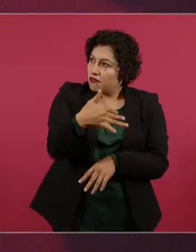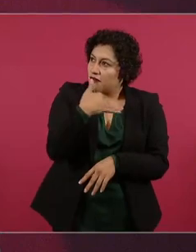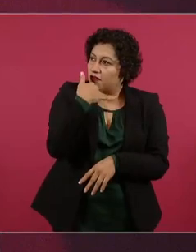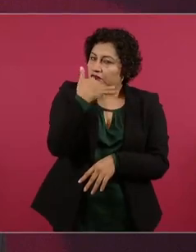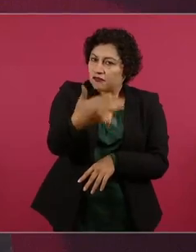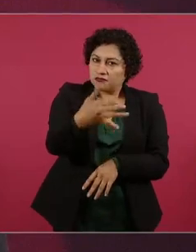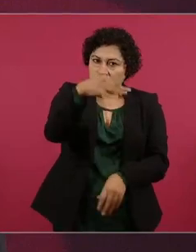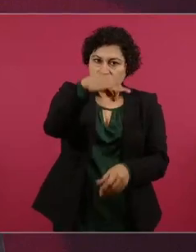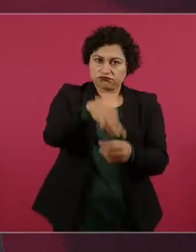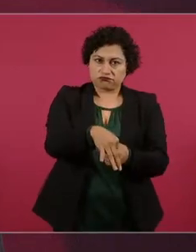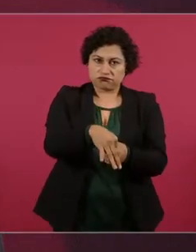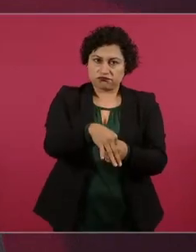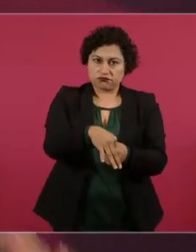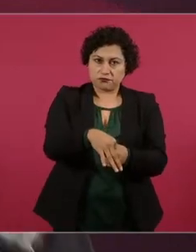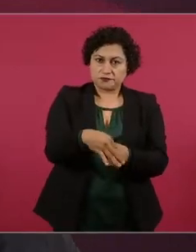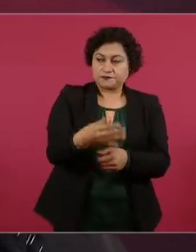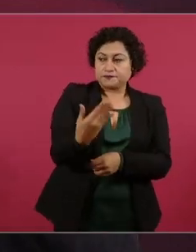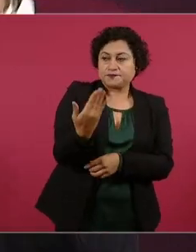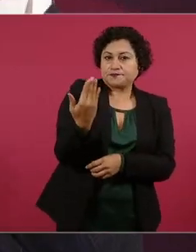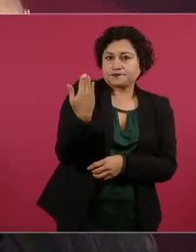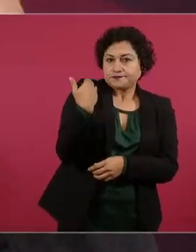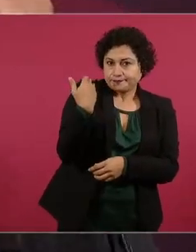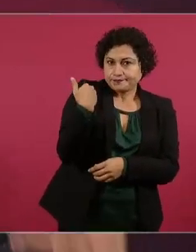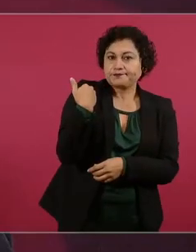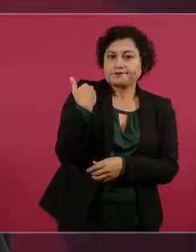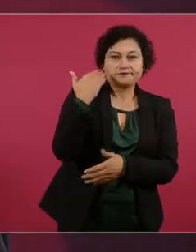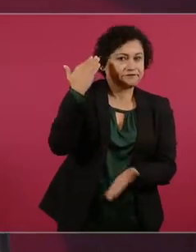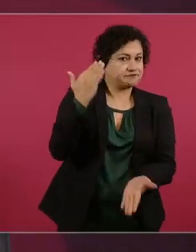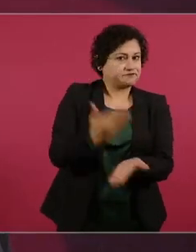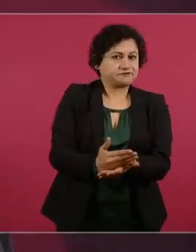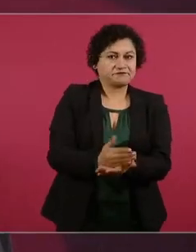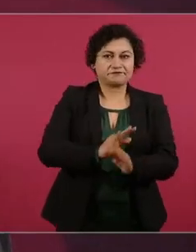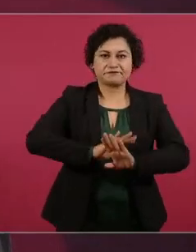poco nosotros padecimos